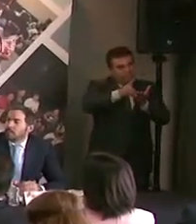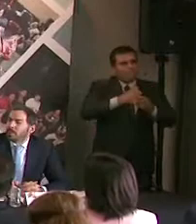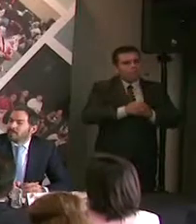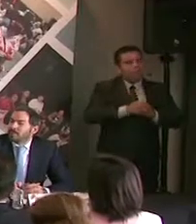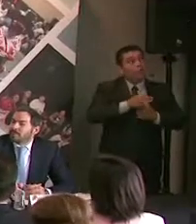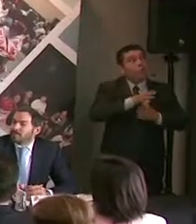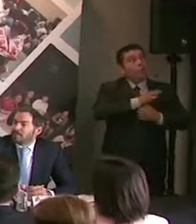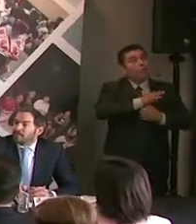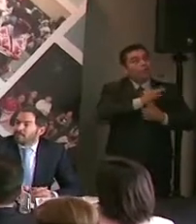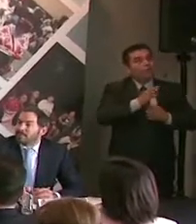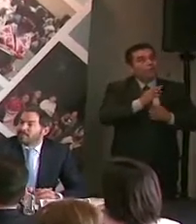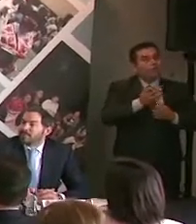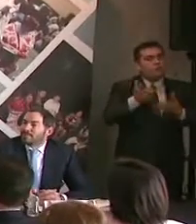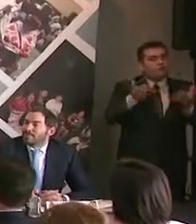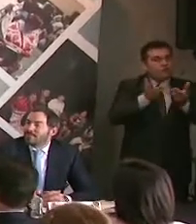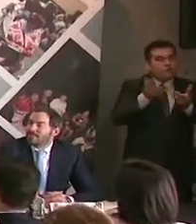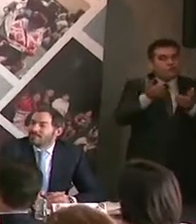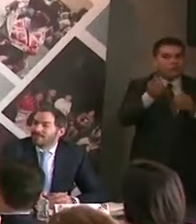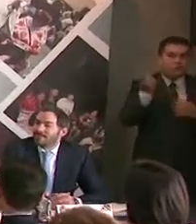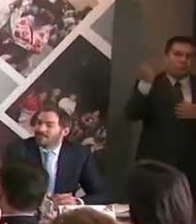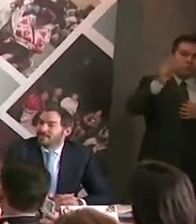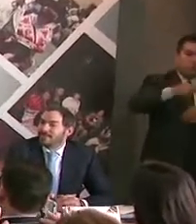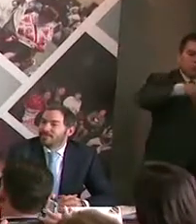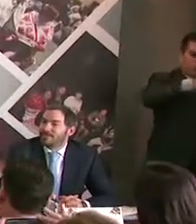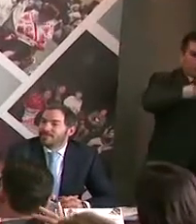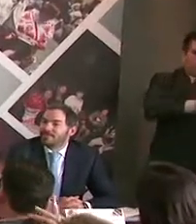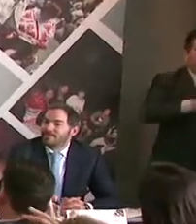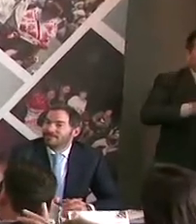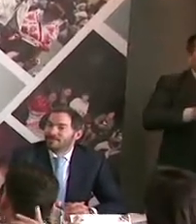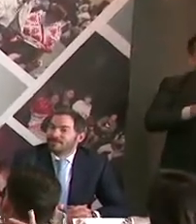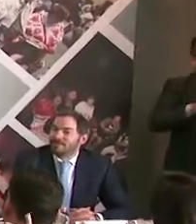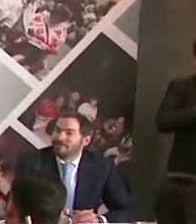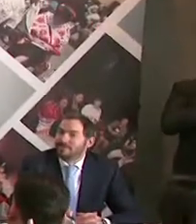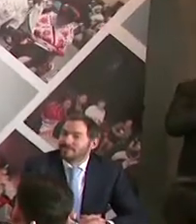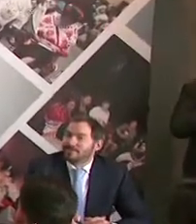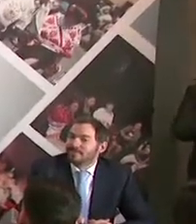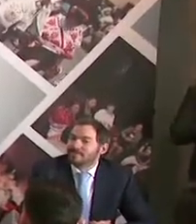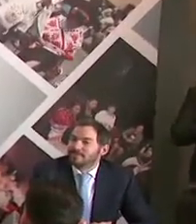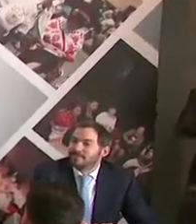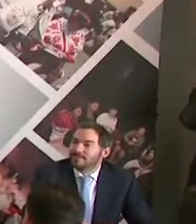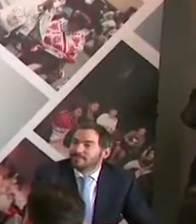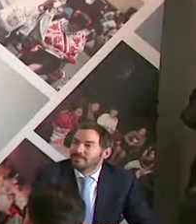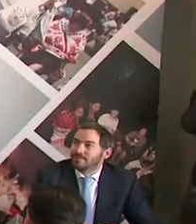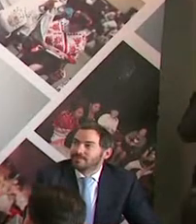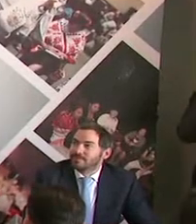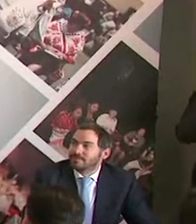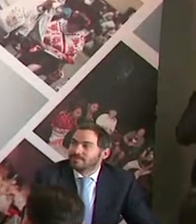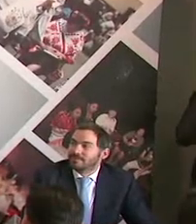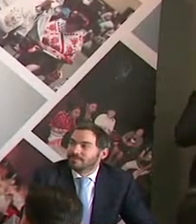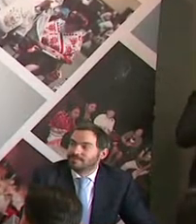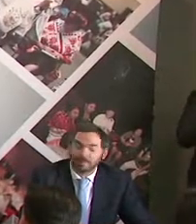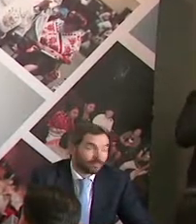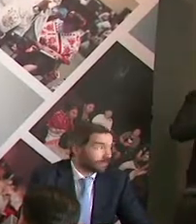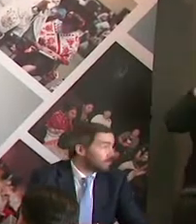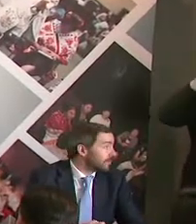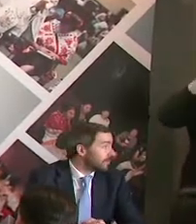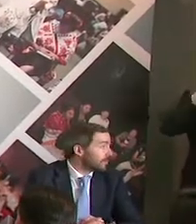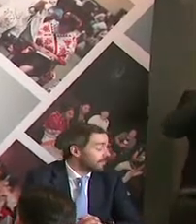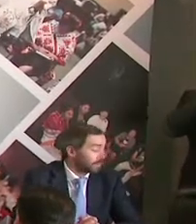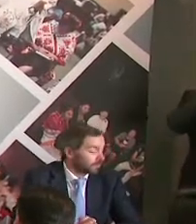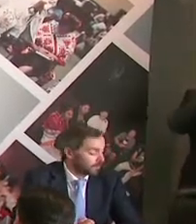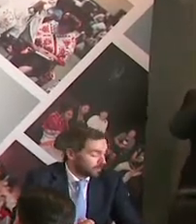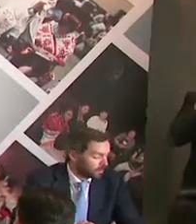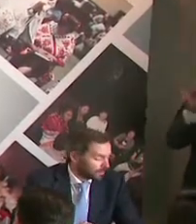posibilitar su ejercicio, con compromiso y responsabilidad, pero sobre todo con vocación, Buscamos impulsar los derechos en igualdad y